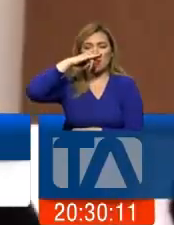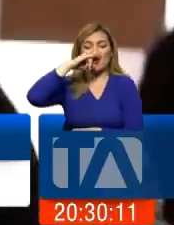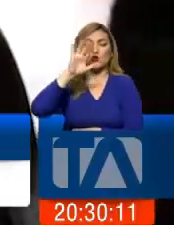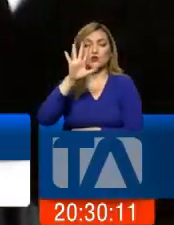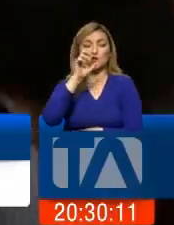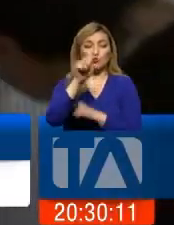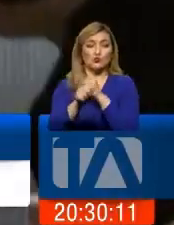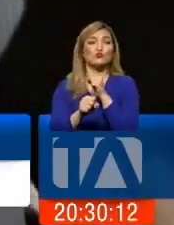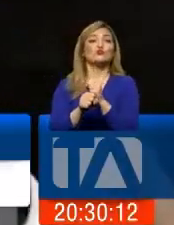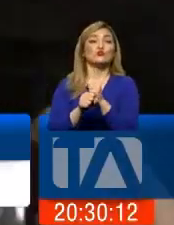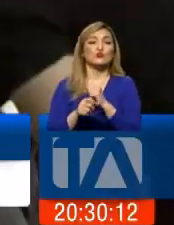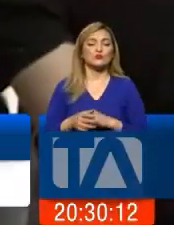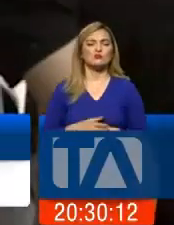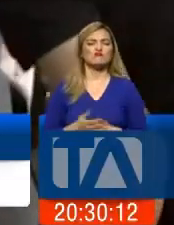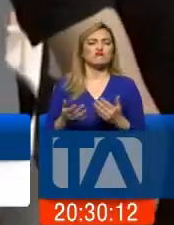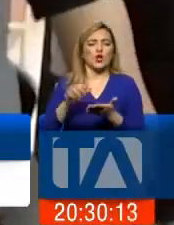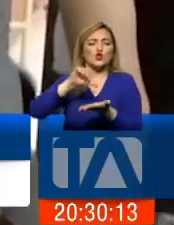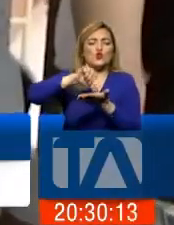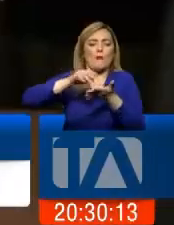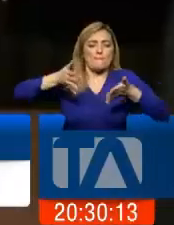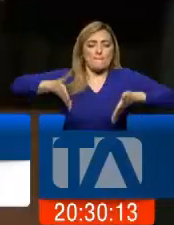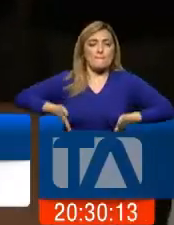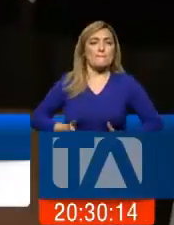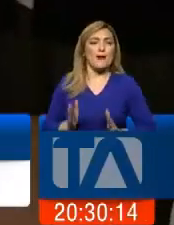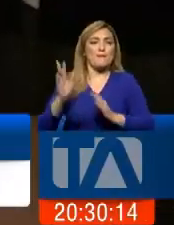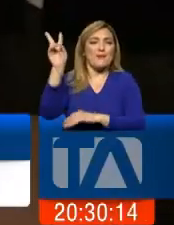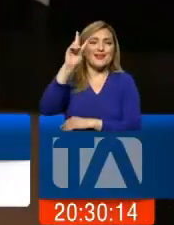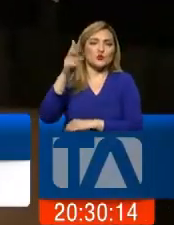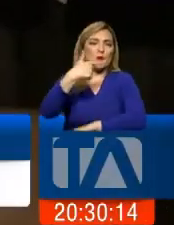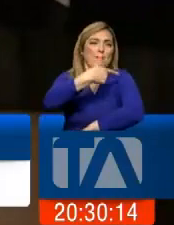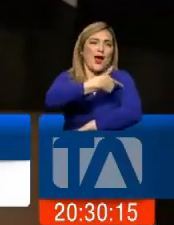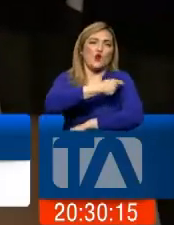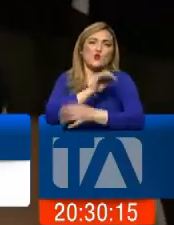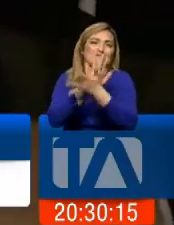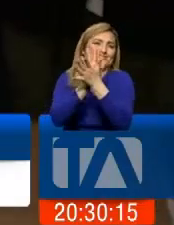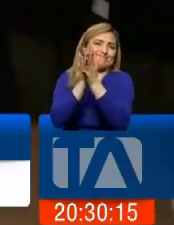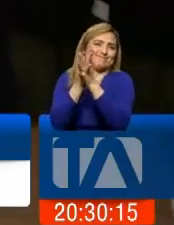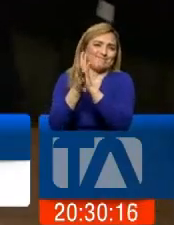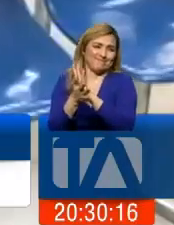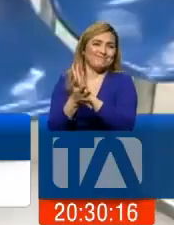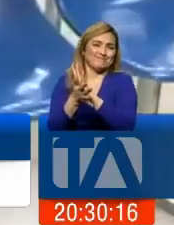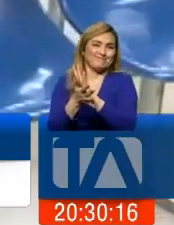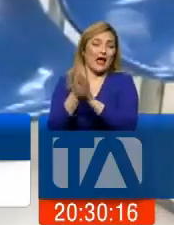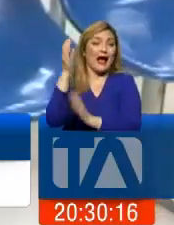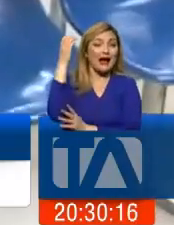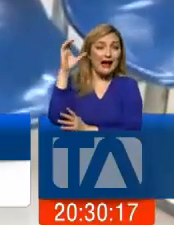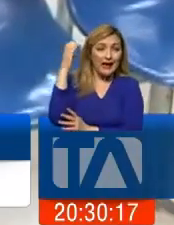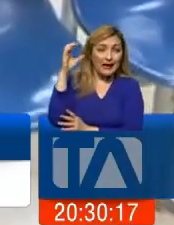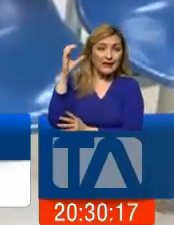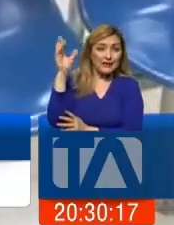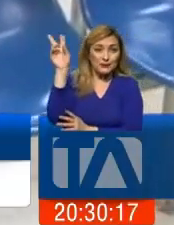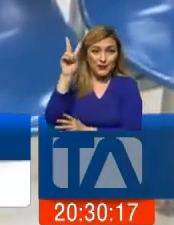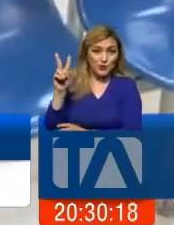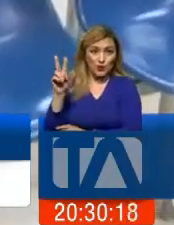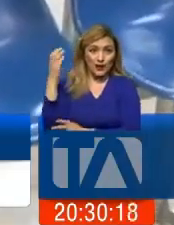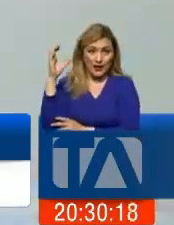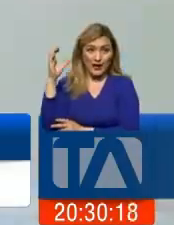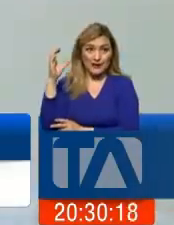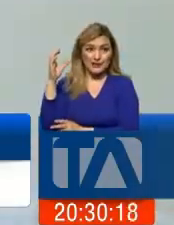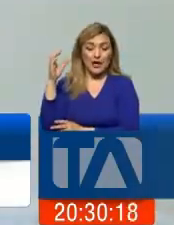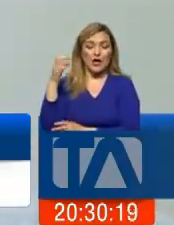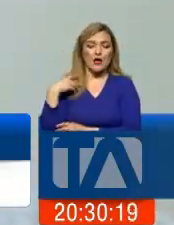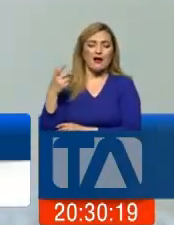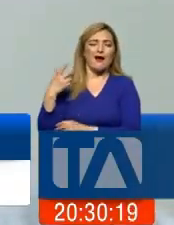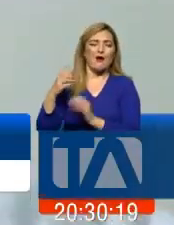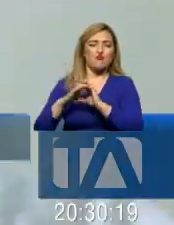5 años de edad, ciudadano venezolano no vacunado, que se desplazó desde Caracas hacia Quito por vía terrestre.